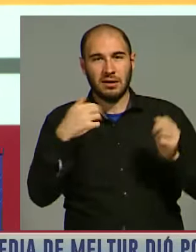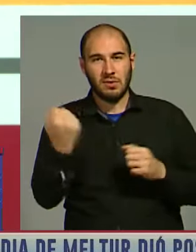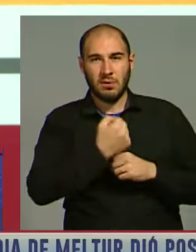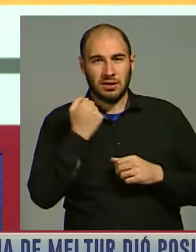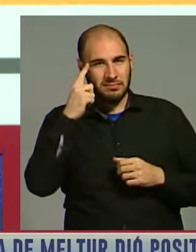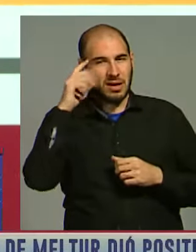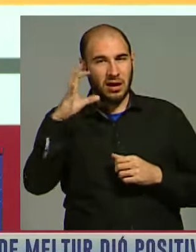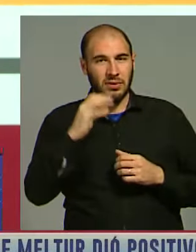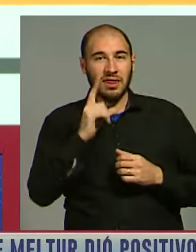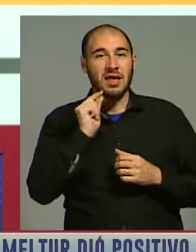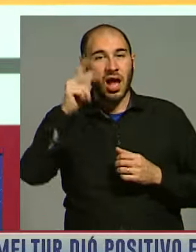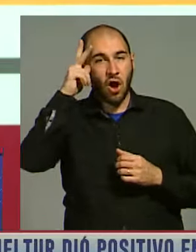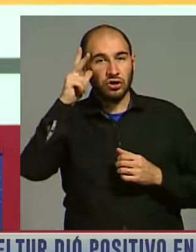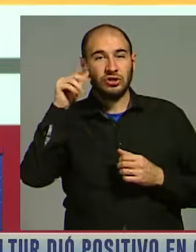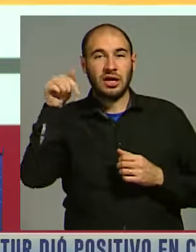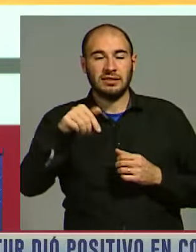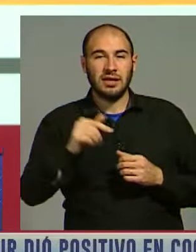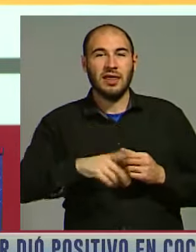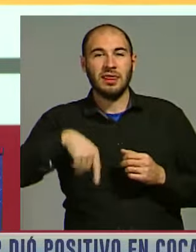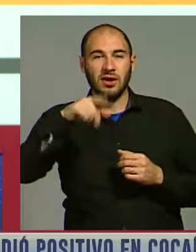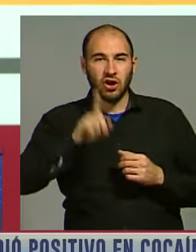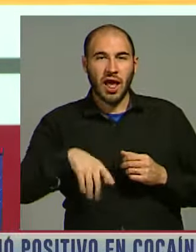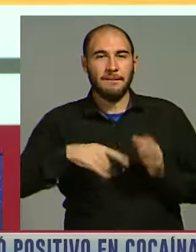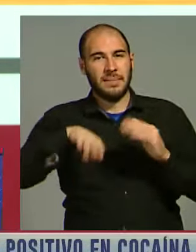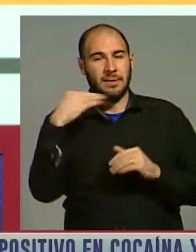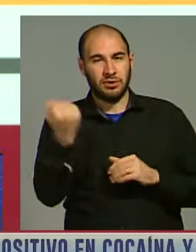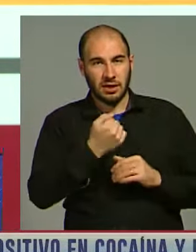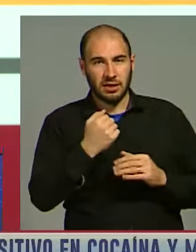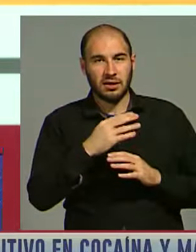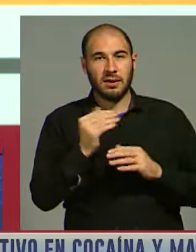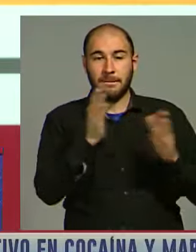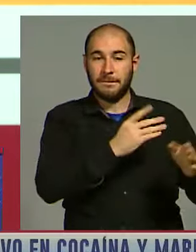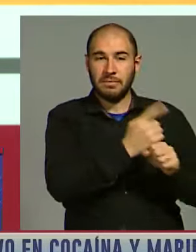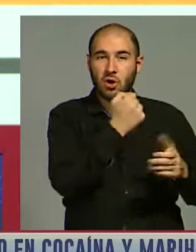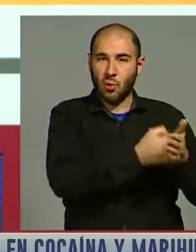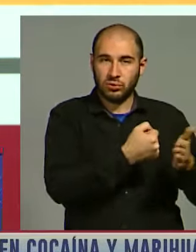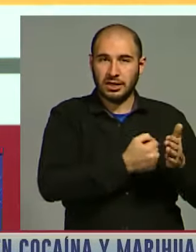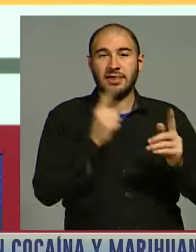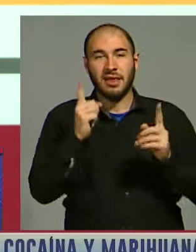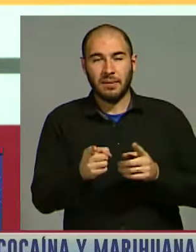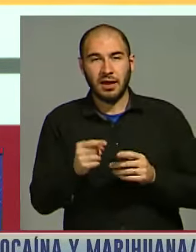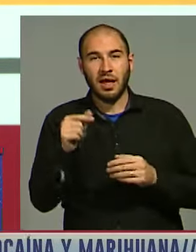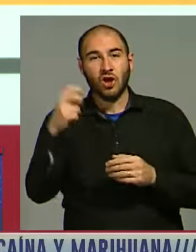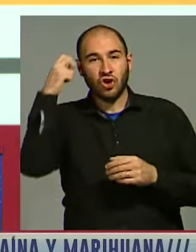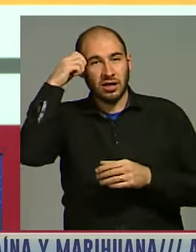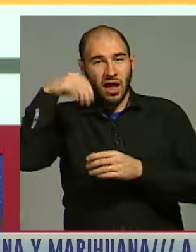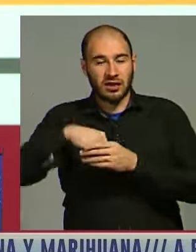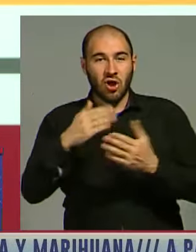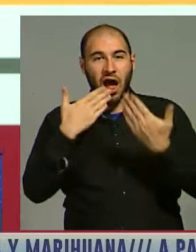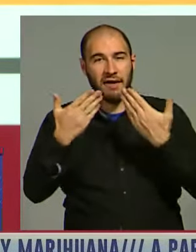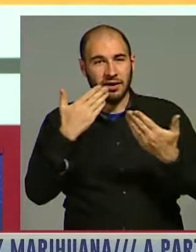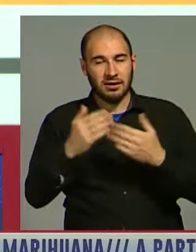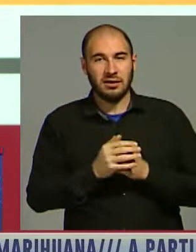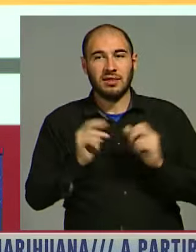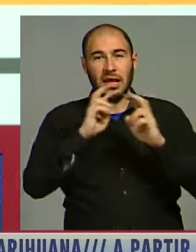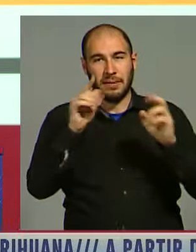importante. Recuerden, el 8 va a ser la jornada más significativa, hablando por un lado de la lucha y también porque va a estar en el Congreso hablándose